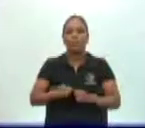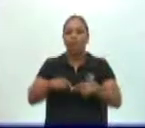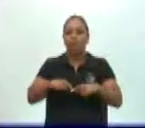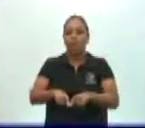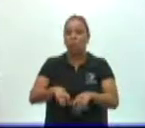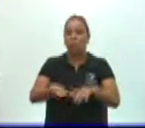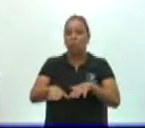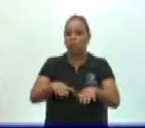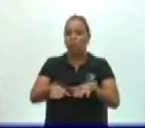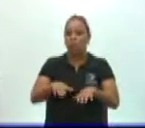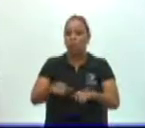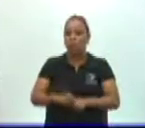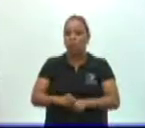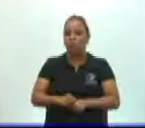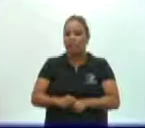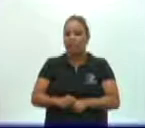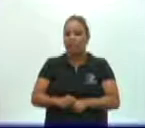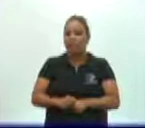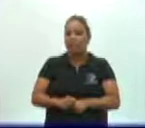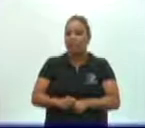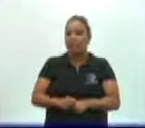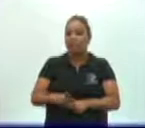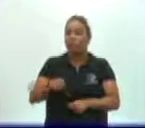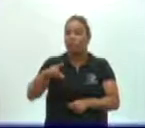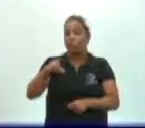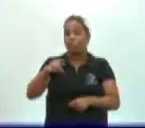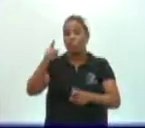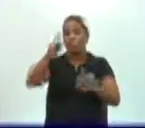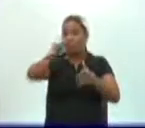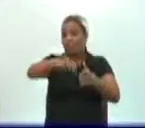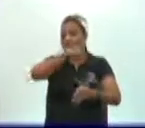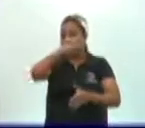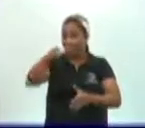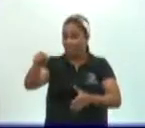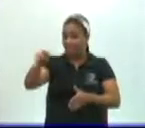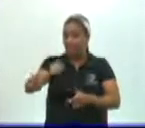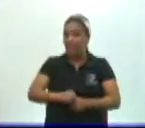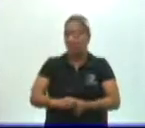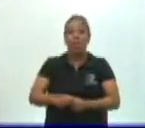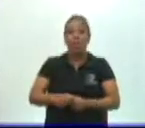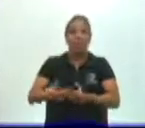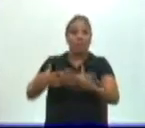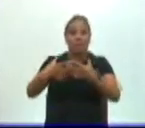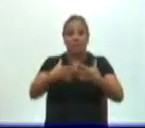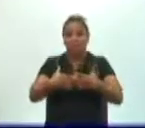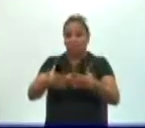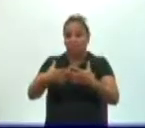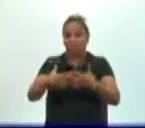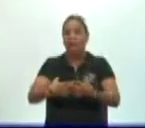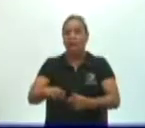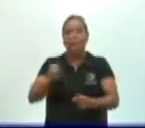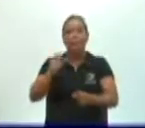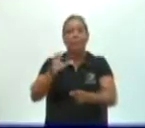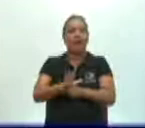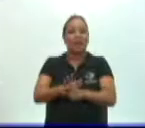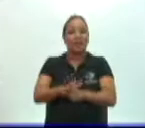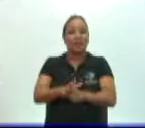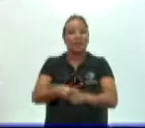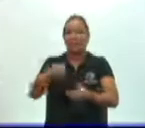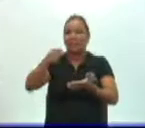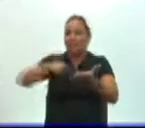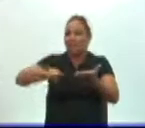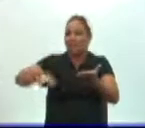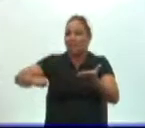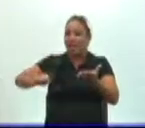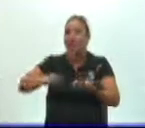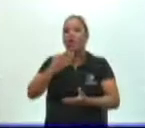el Reino Unido. Fíjense cómo los británicos van a pedir al Estado, a partir de cartas, en este caso, cómo mejorar